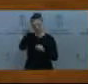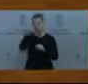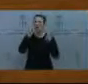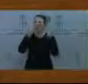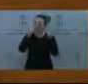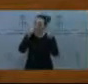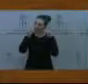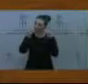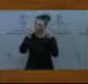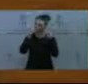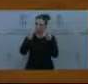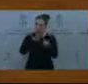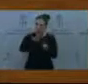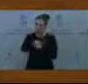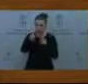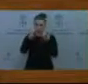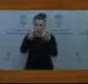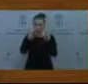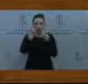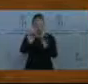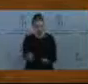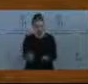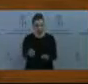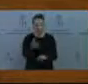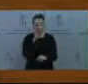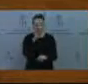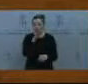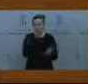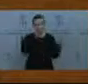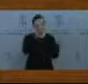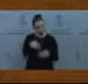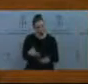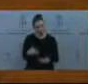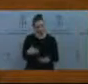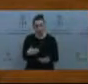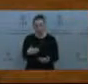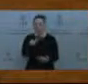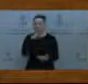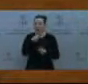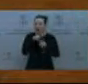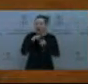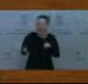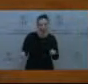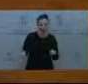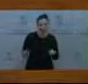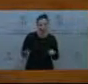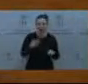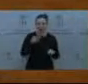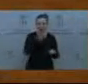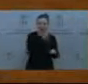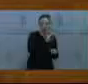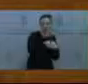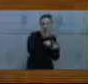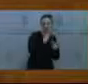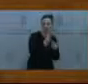razón para que tenga un tratamiento diferenciado de 0 a 3 que de 3 a 6. Si de 3 a 6